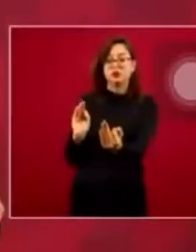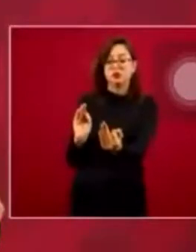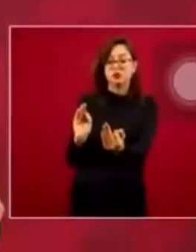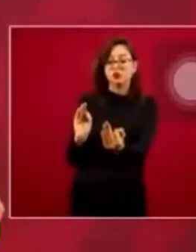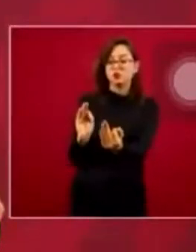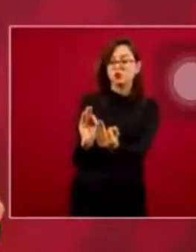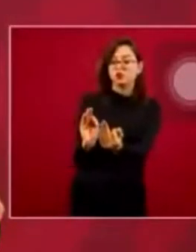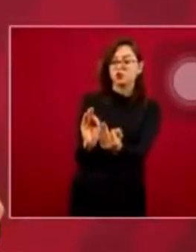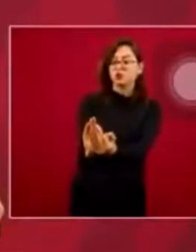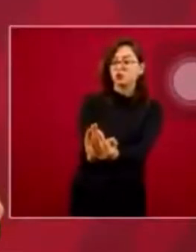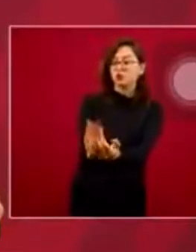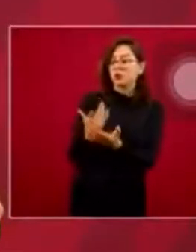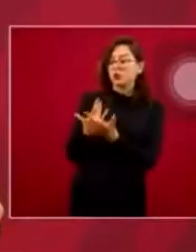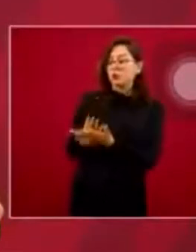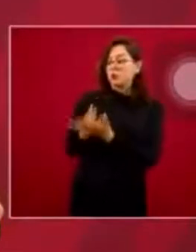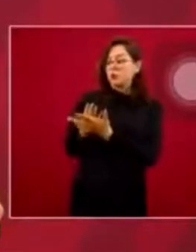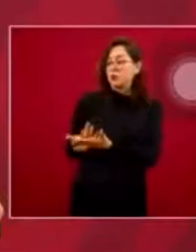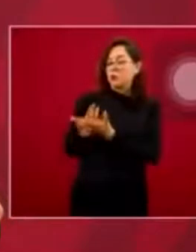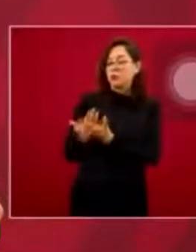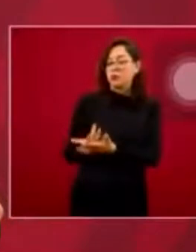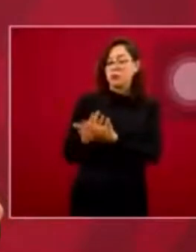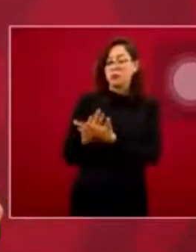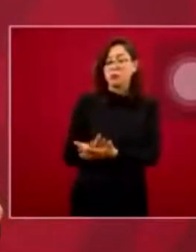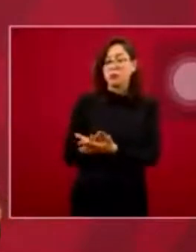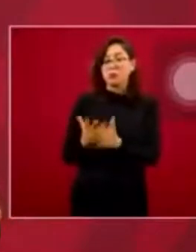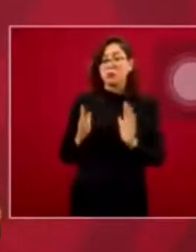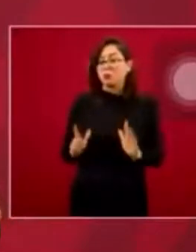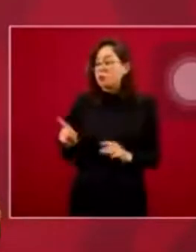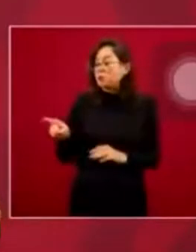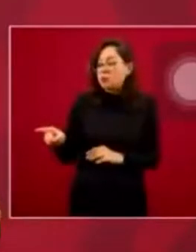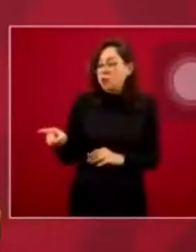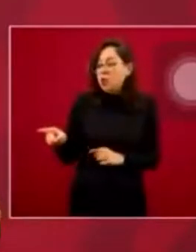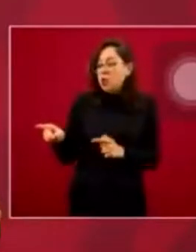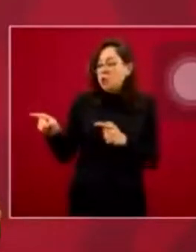Pero no descarto la posibilidad de hacerlo.